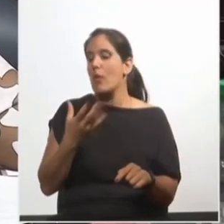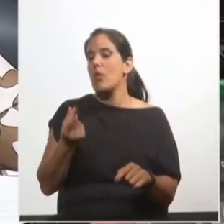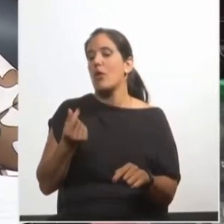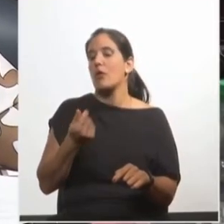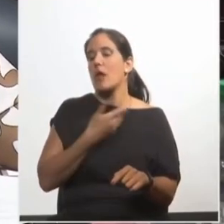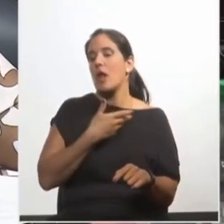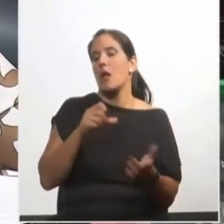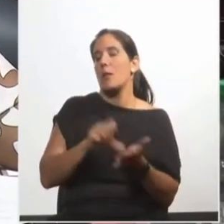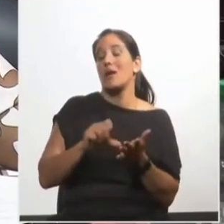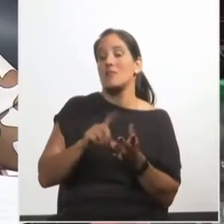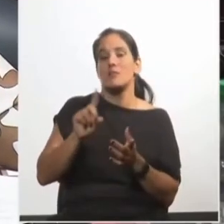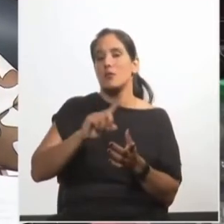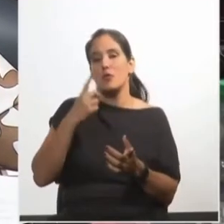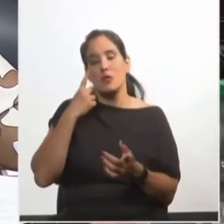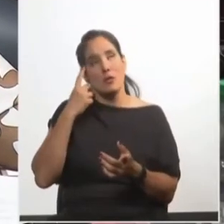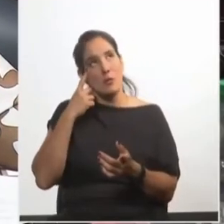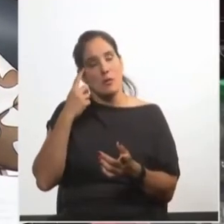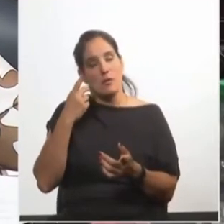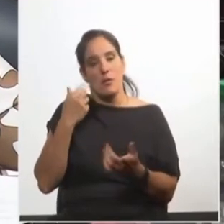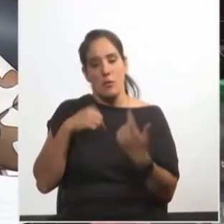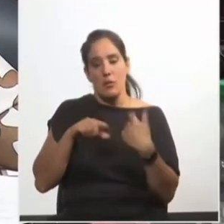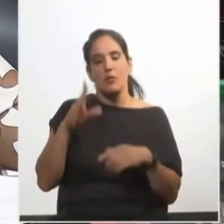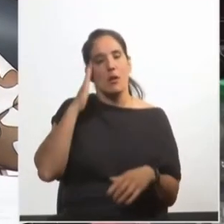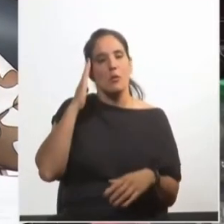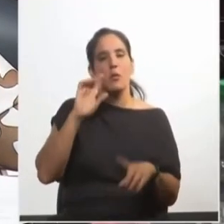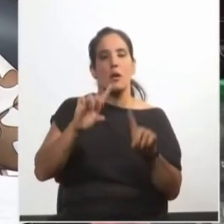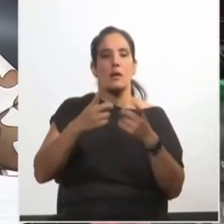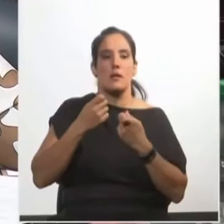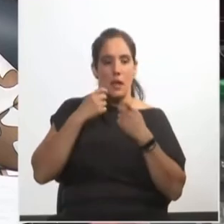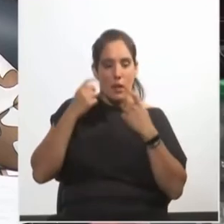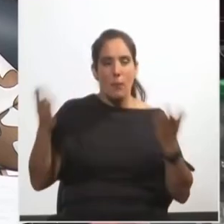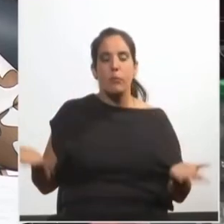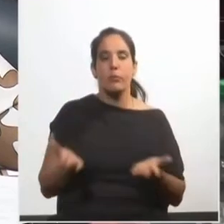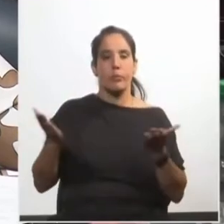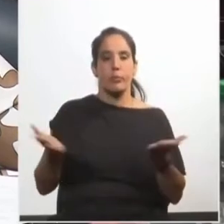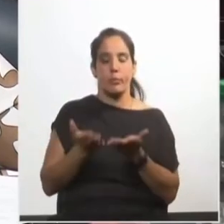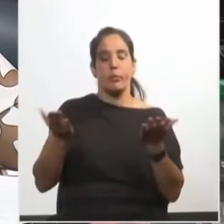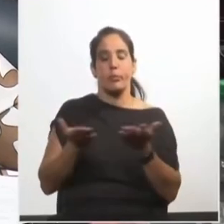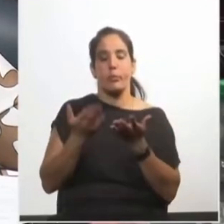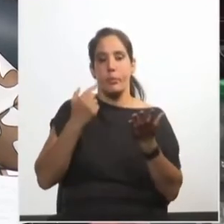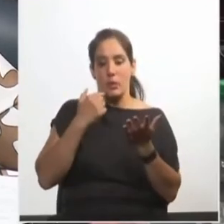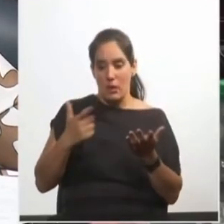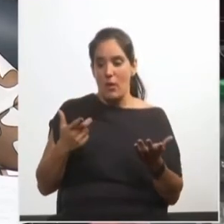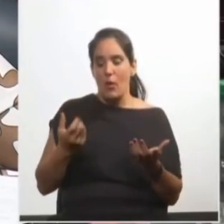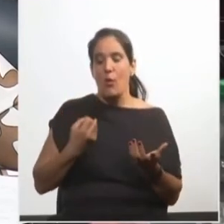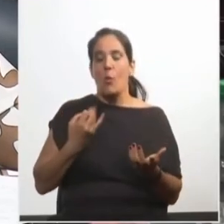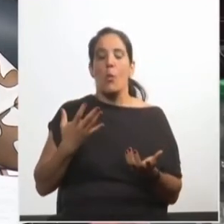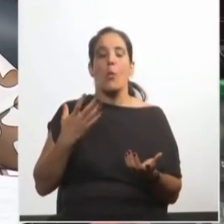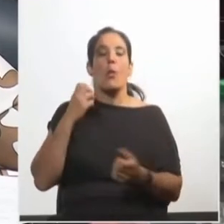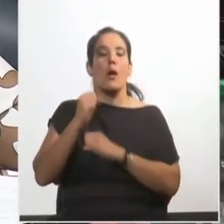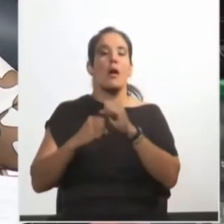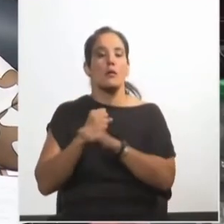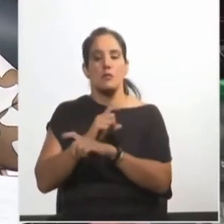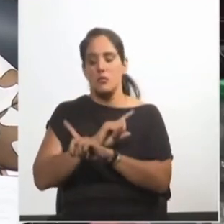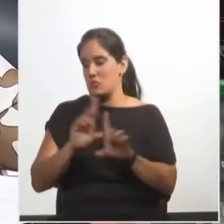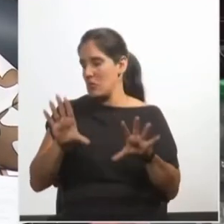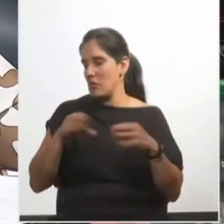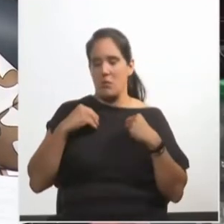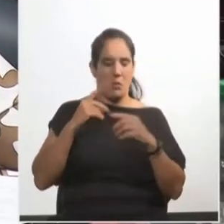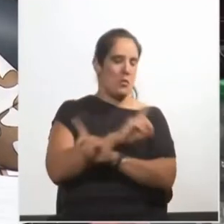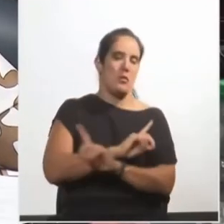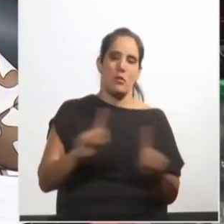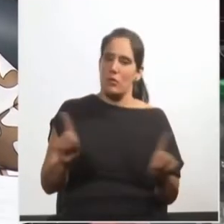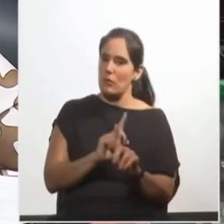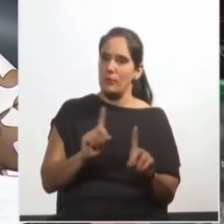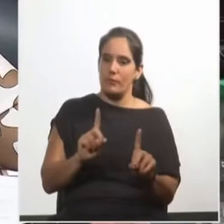Por eso, reconociendo la necesidad de promover la postergación de la edad de retiro, no compartimos esta